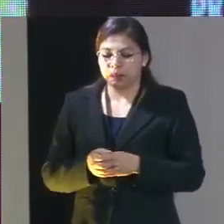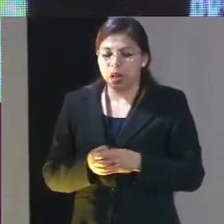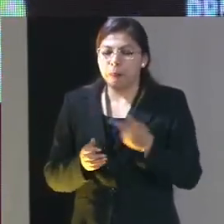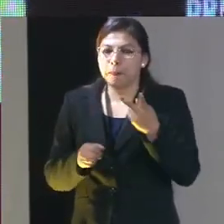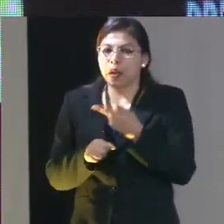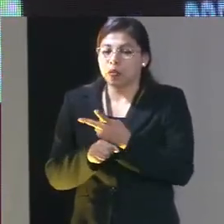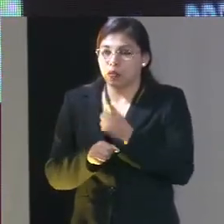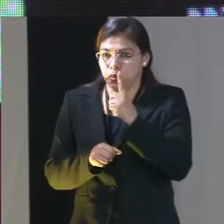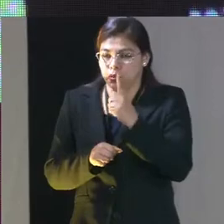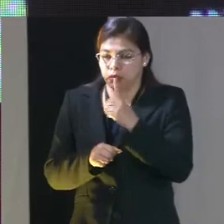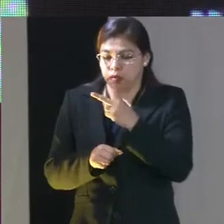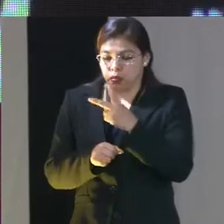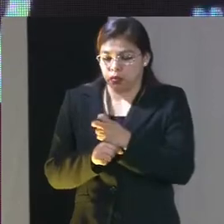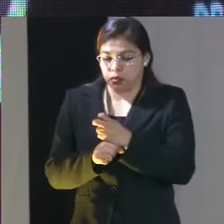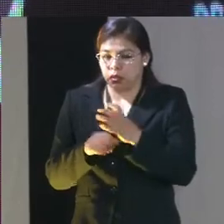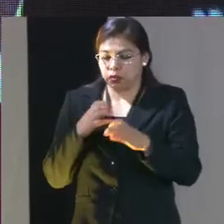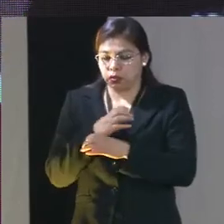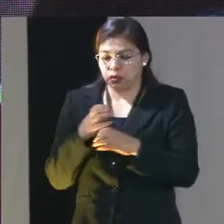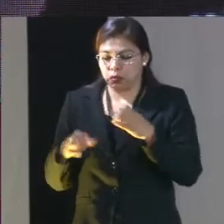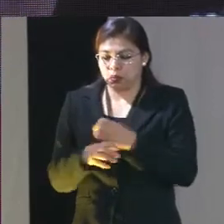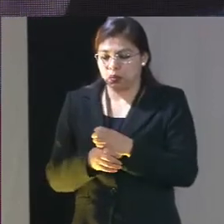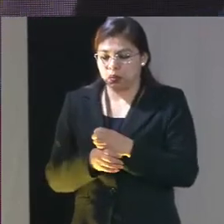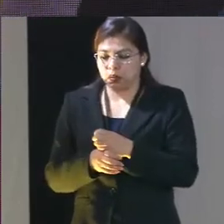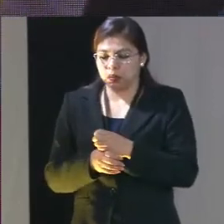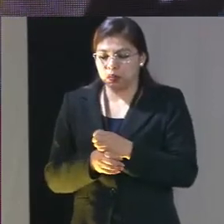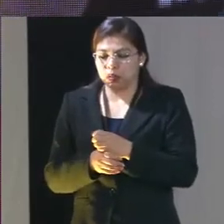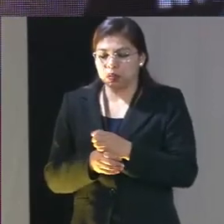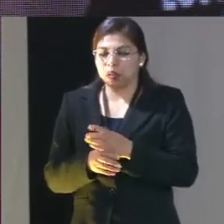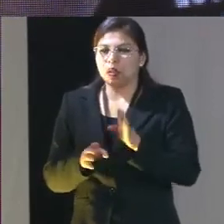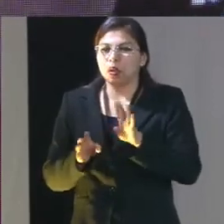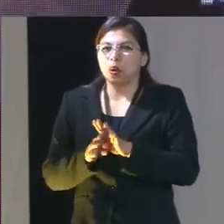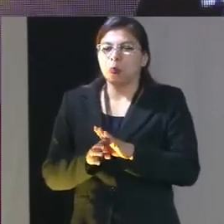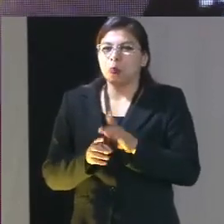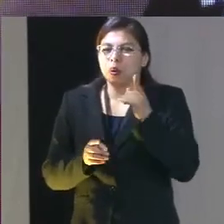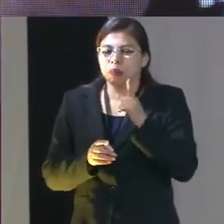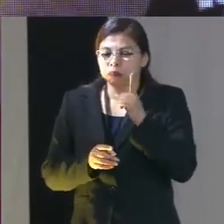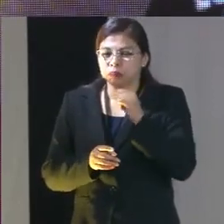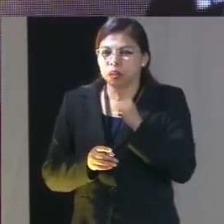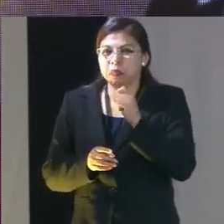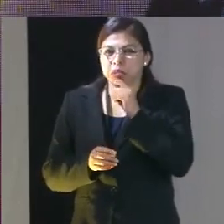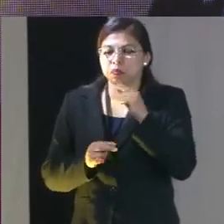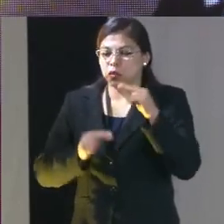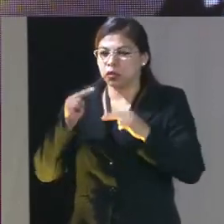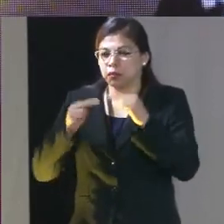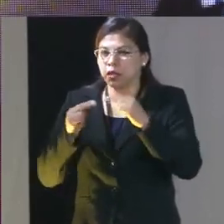Pasó una segunda cosa, y es una pugna entre las élites